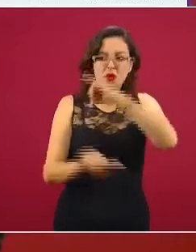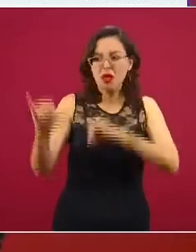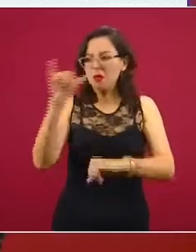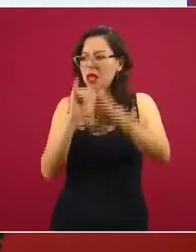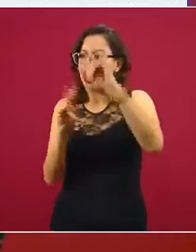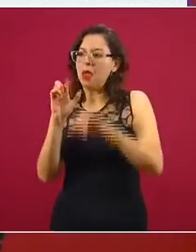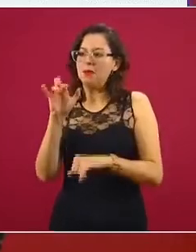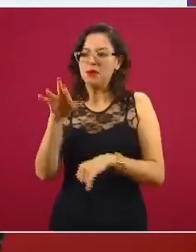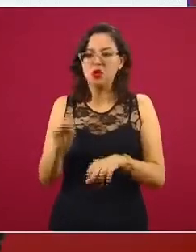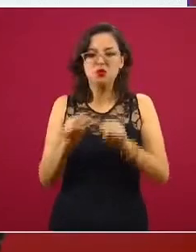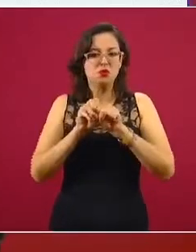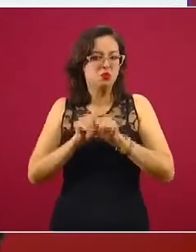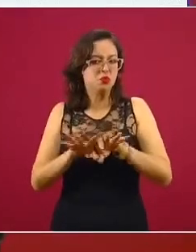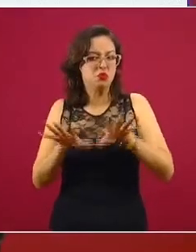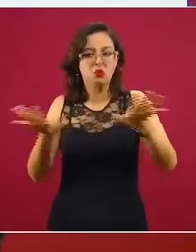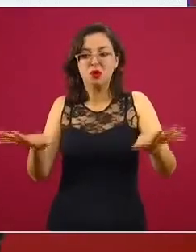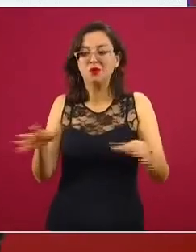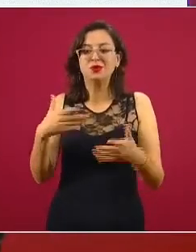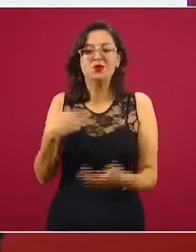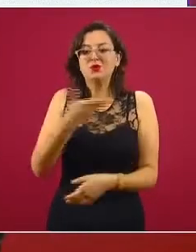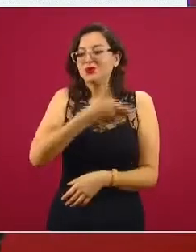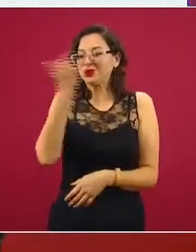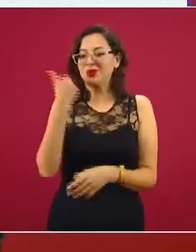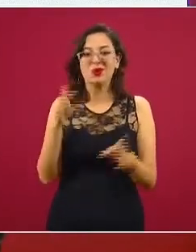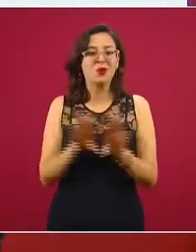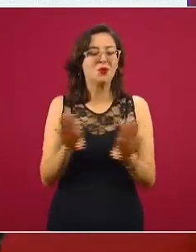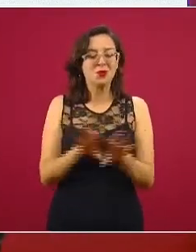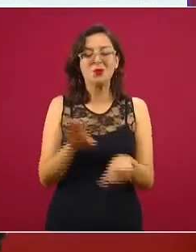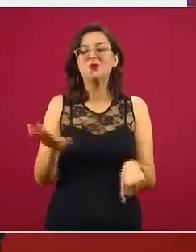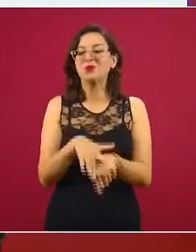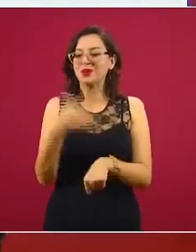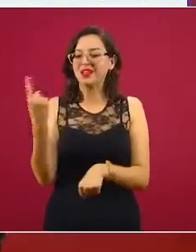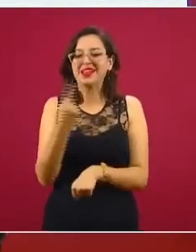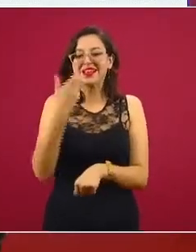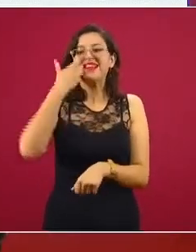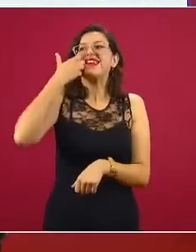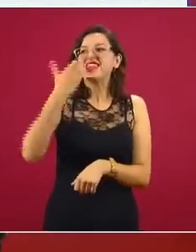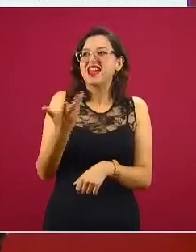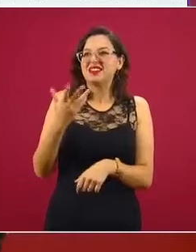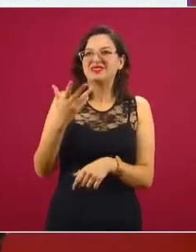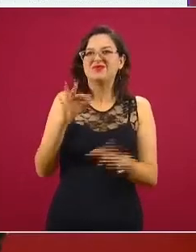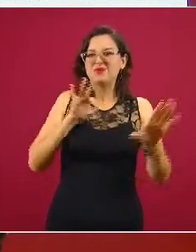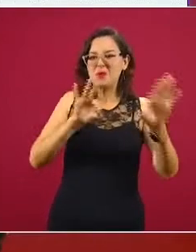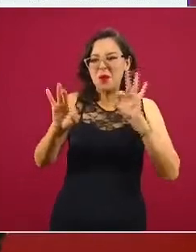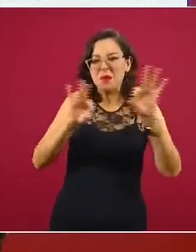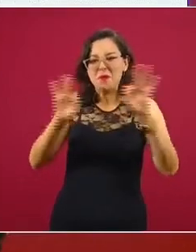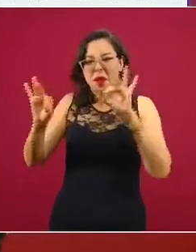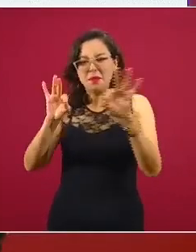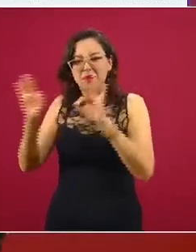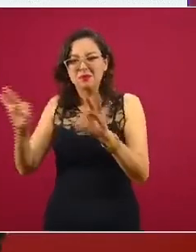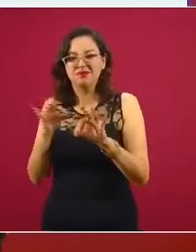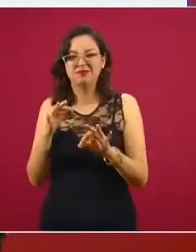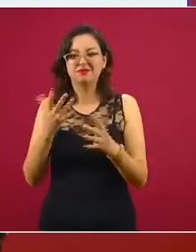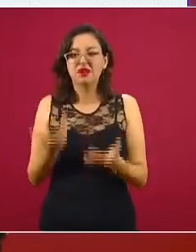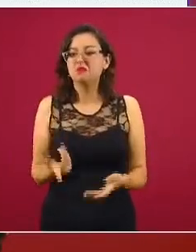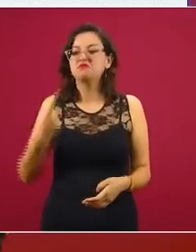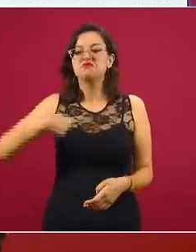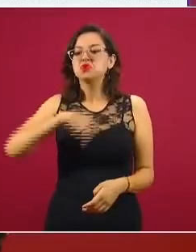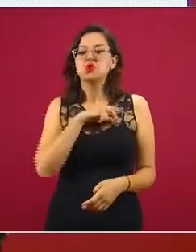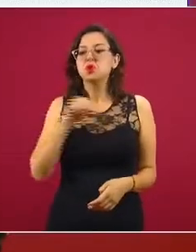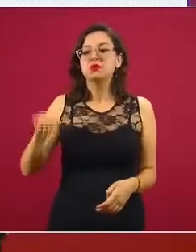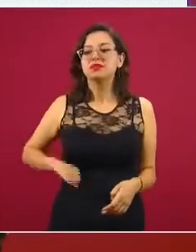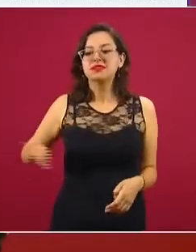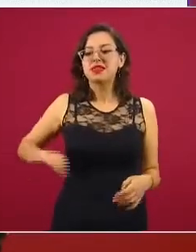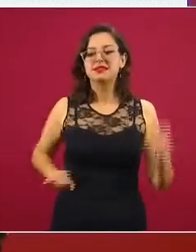permear, no sé con qué intención y definitivamente no con una base documental verídica, que en algún momento no nos interesaba que